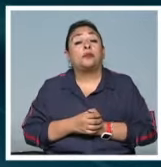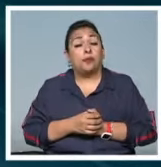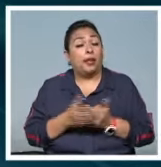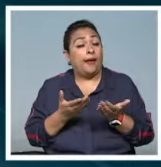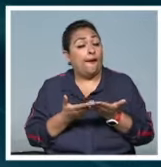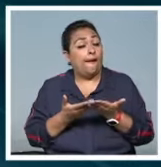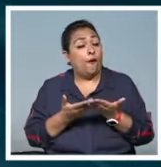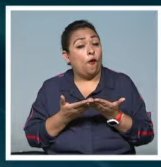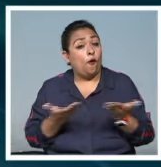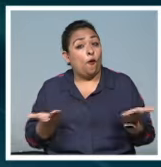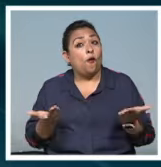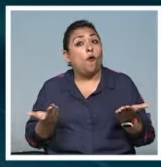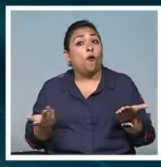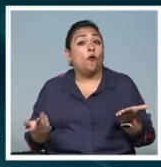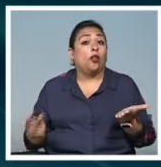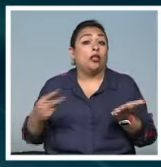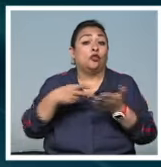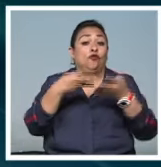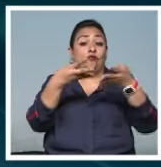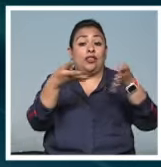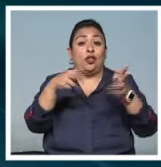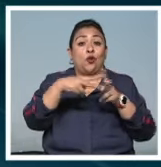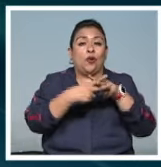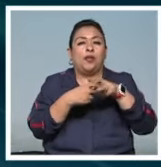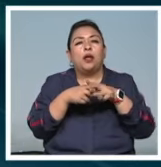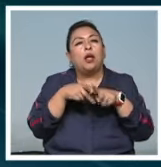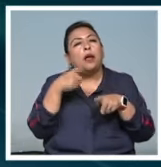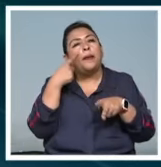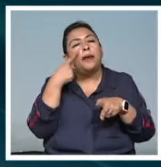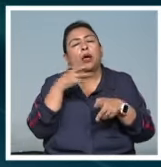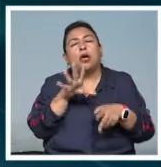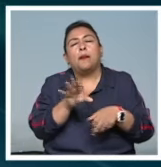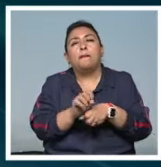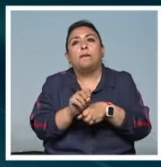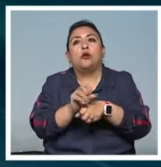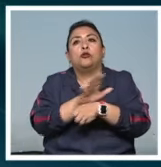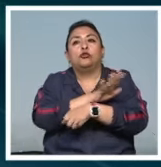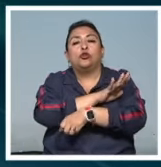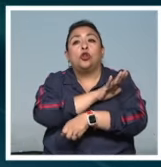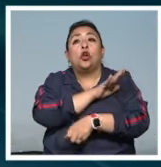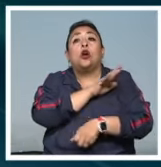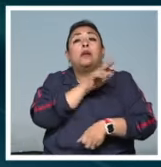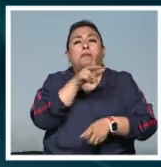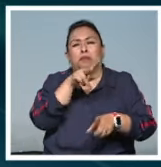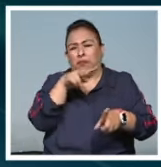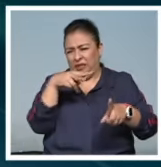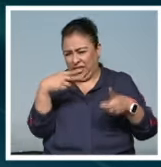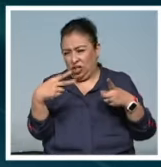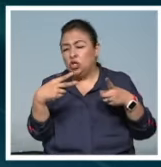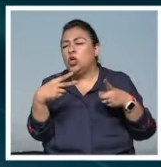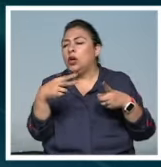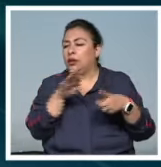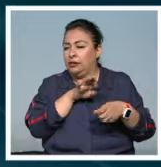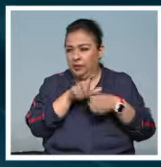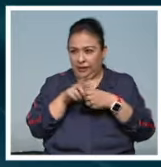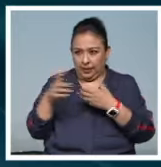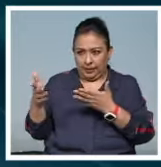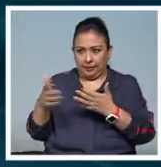Y llegó el momento de subir al cuadrilátero y dejarse envolver por la emoción del pancracio desde una perspectiva muy